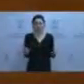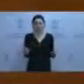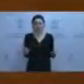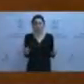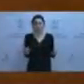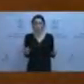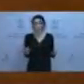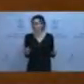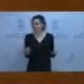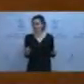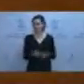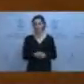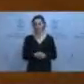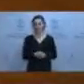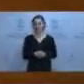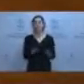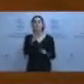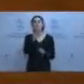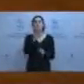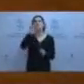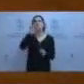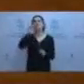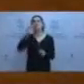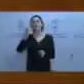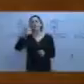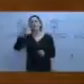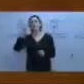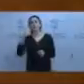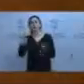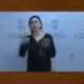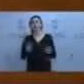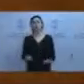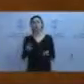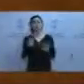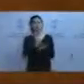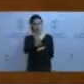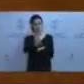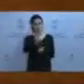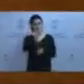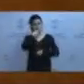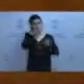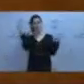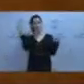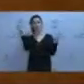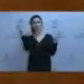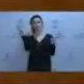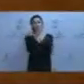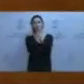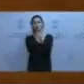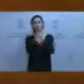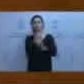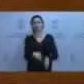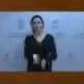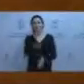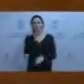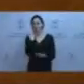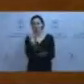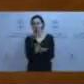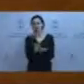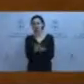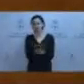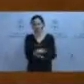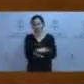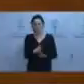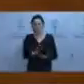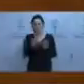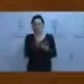¿Qué estamos jugando? El SEPEPA, el Servicio Público de Empleo. Es difícil comprender que tenga unos datos, unos índices